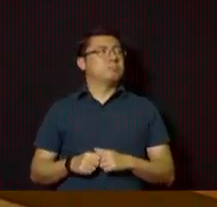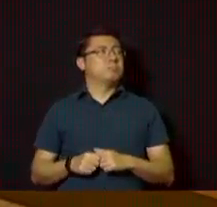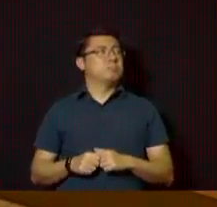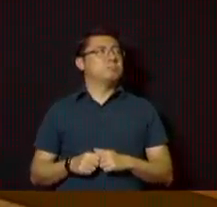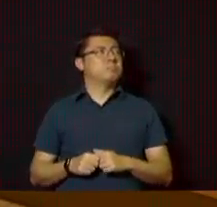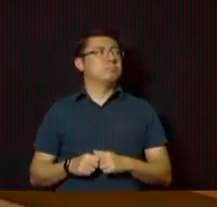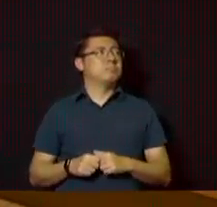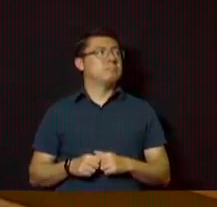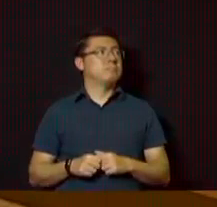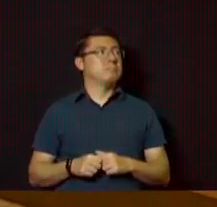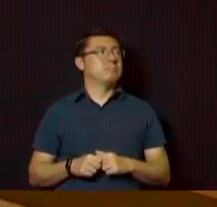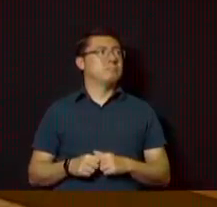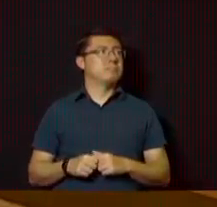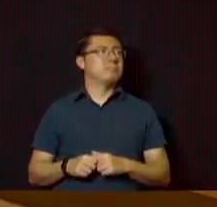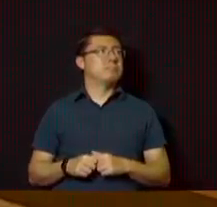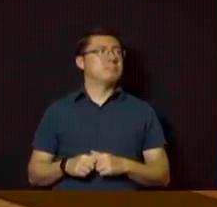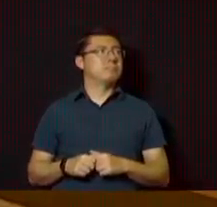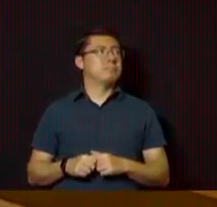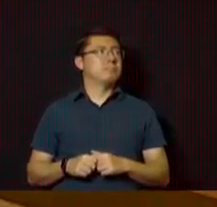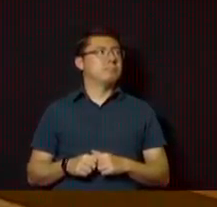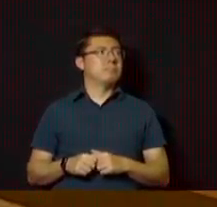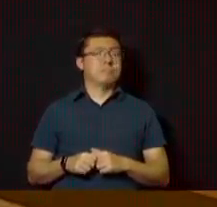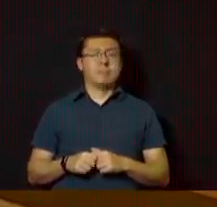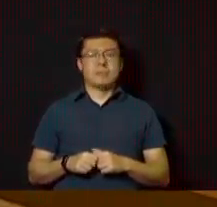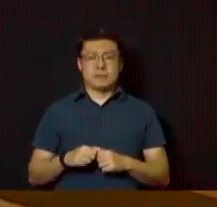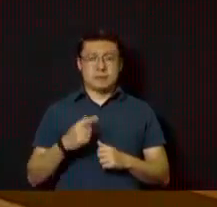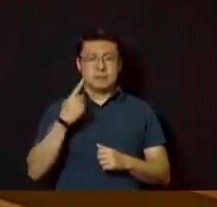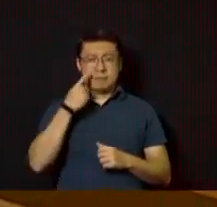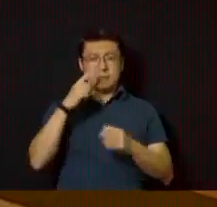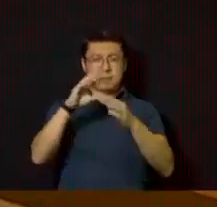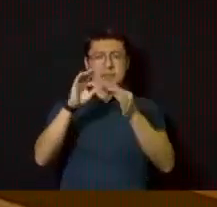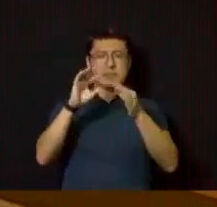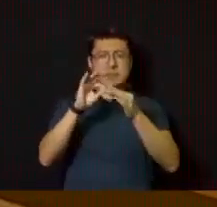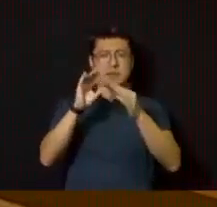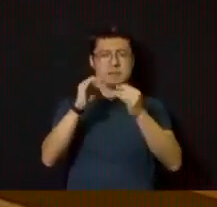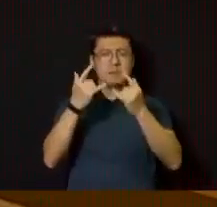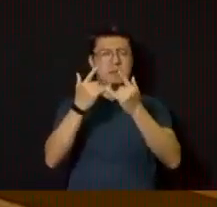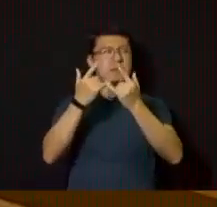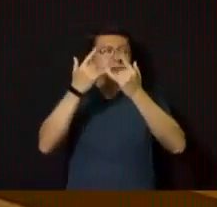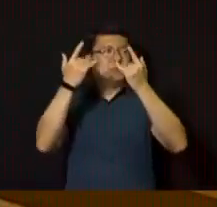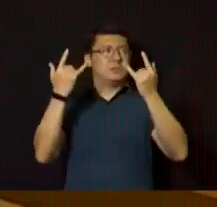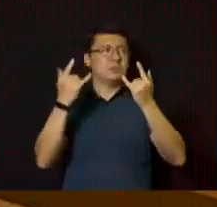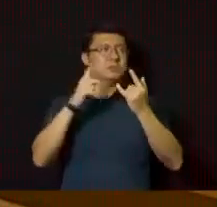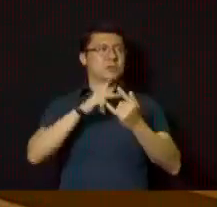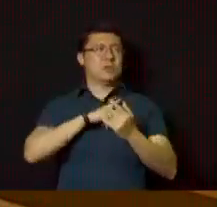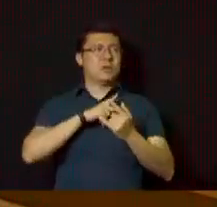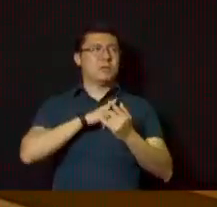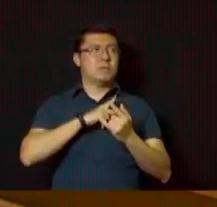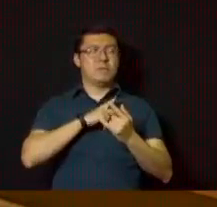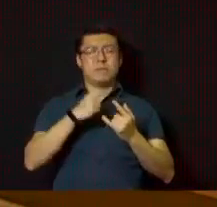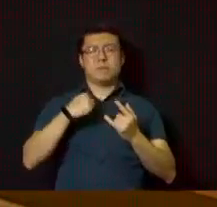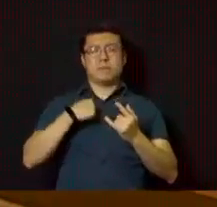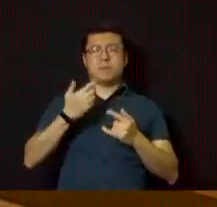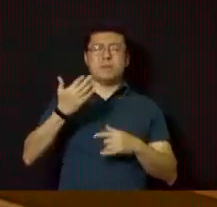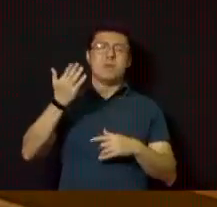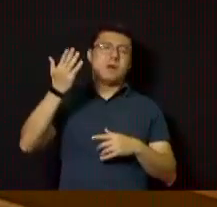para contarles un poquito mi historia, yo conocí la